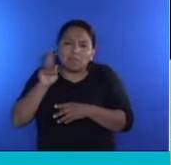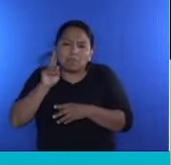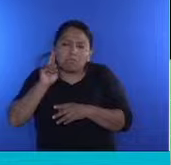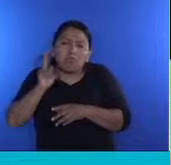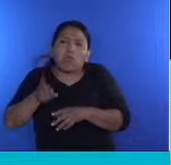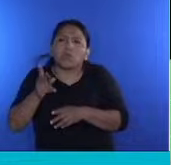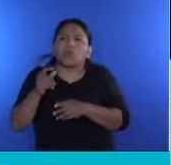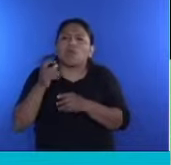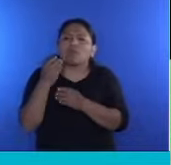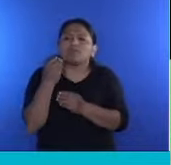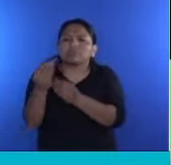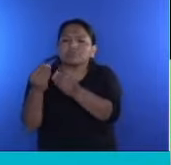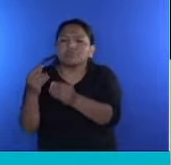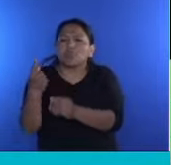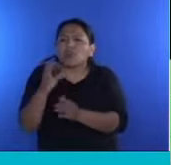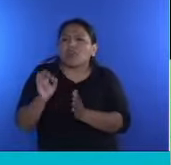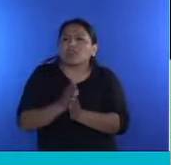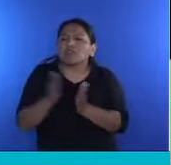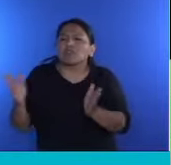un año entero.